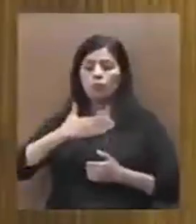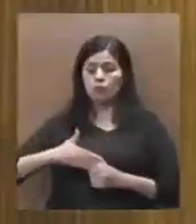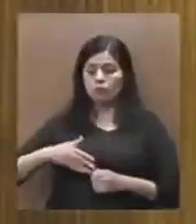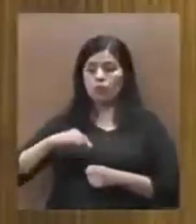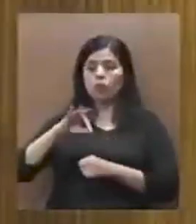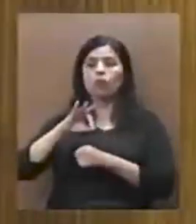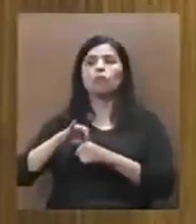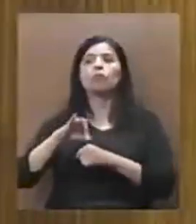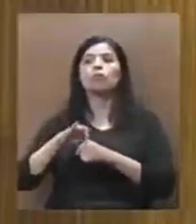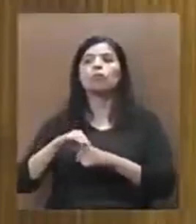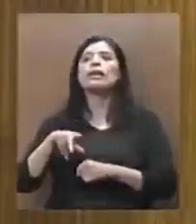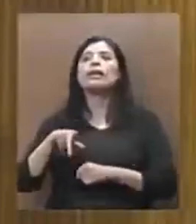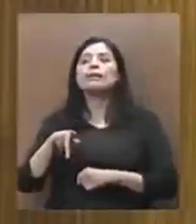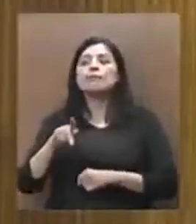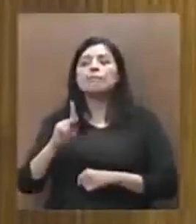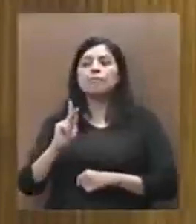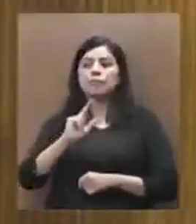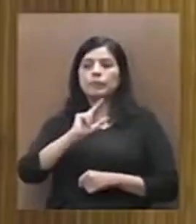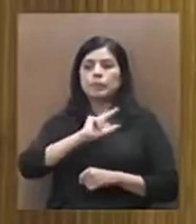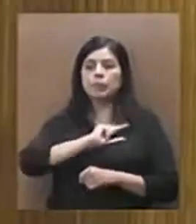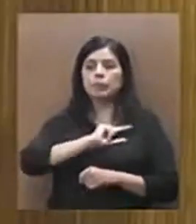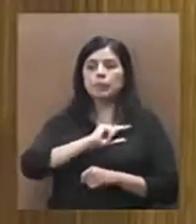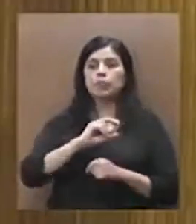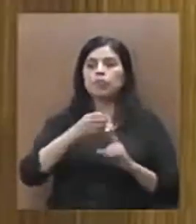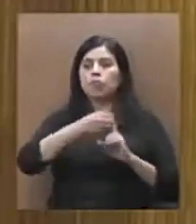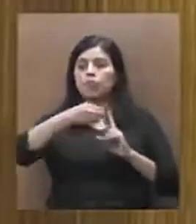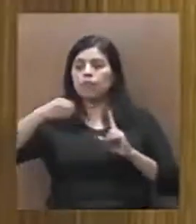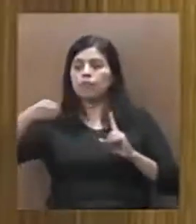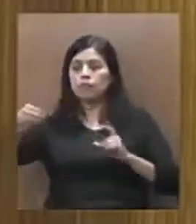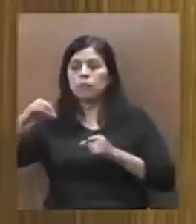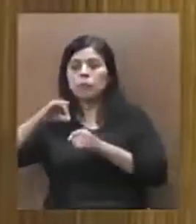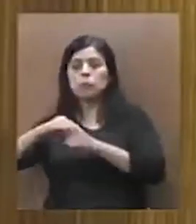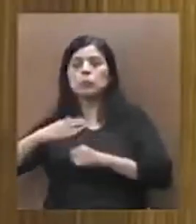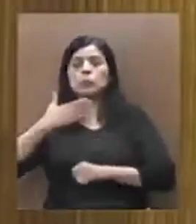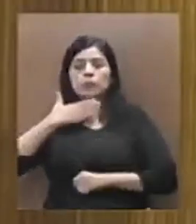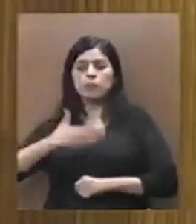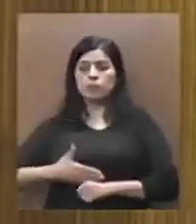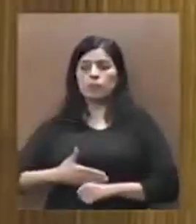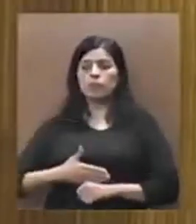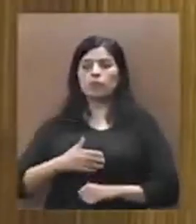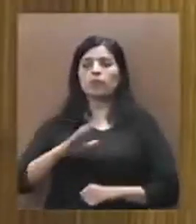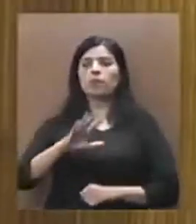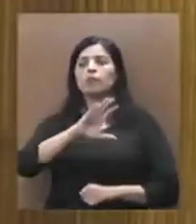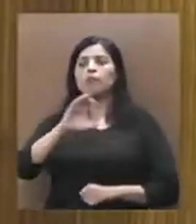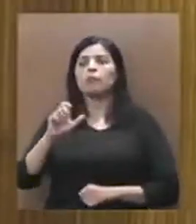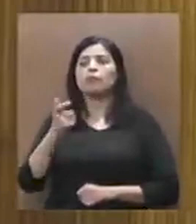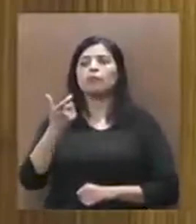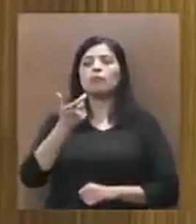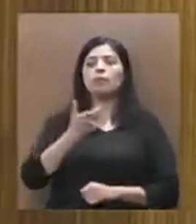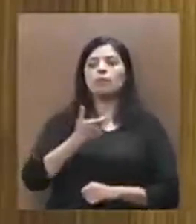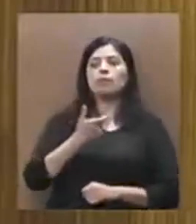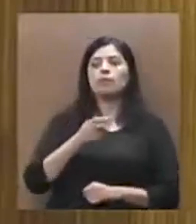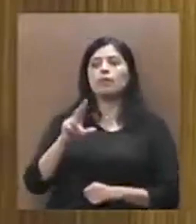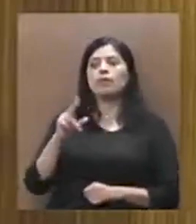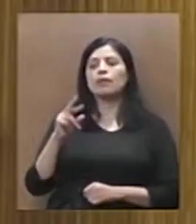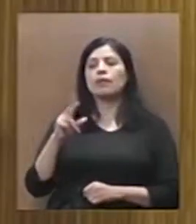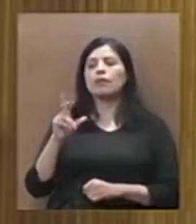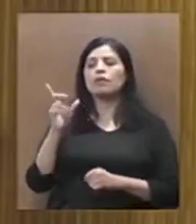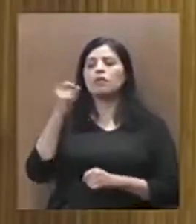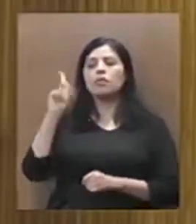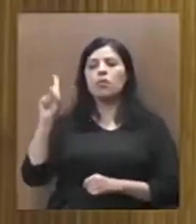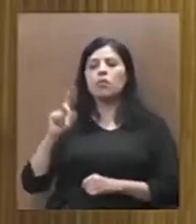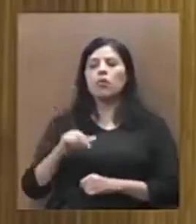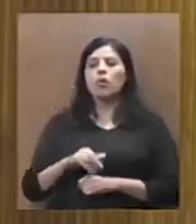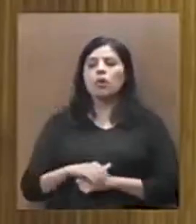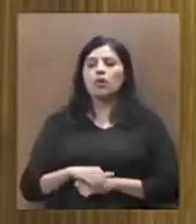electoral pero pero particularmente la organización de elecciones justas 500 pesos 25 dólares ahorita que está el dólar